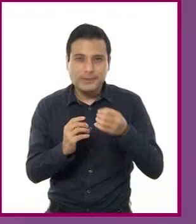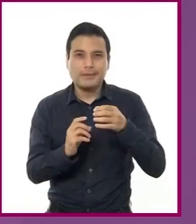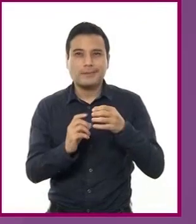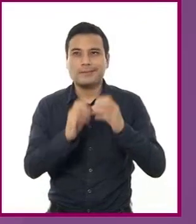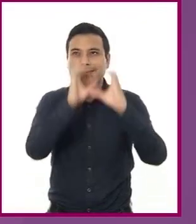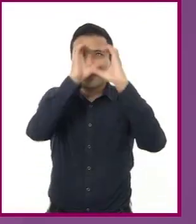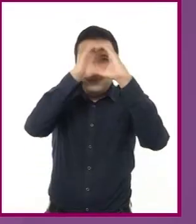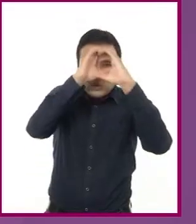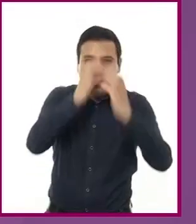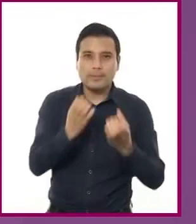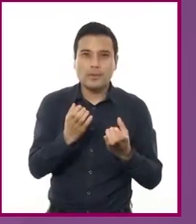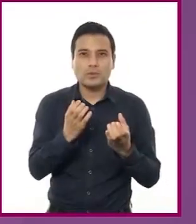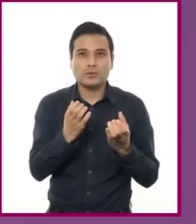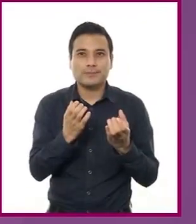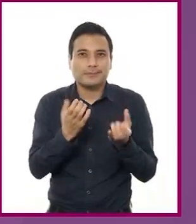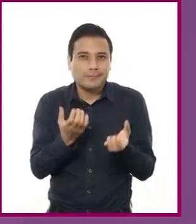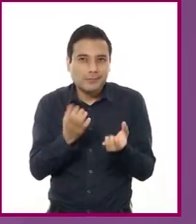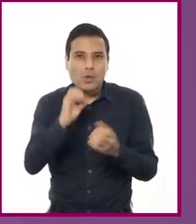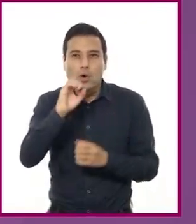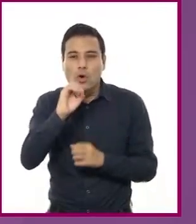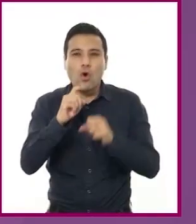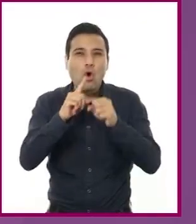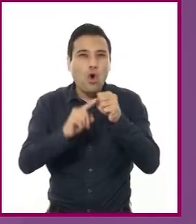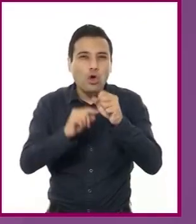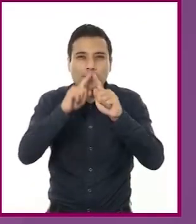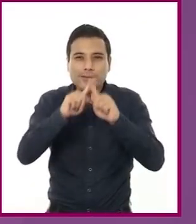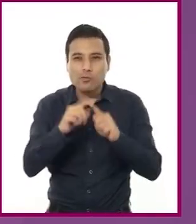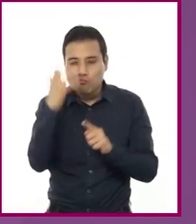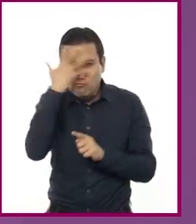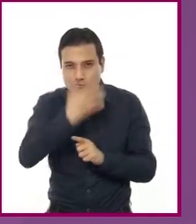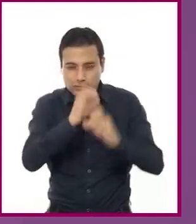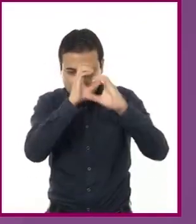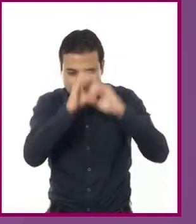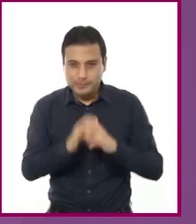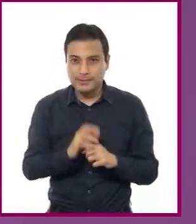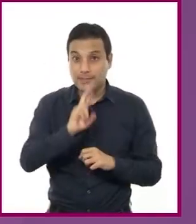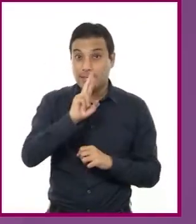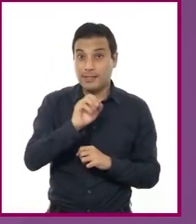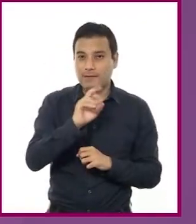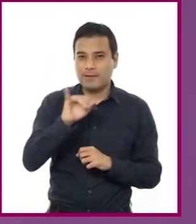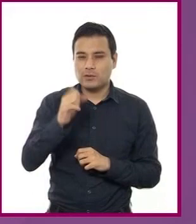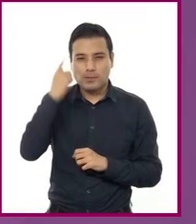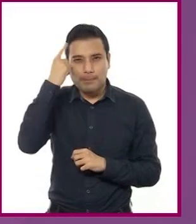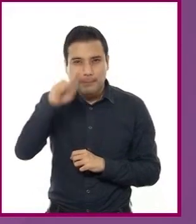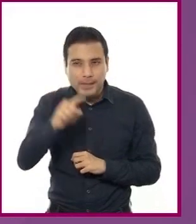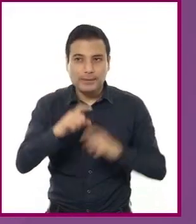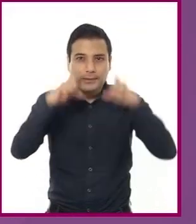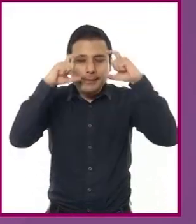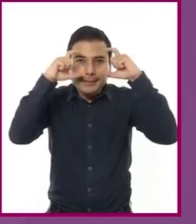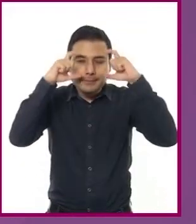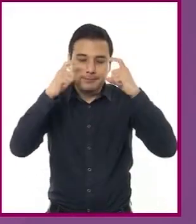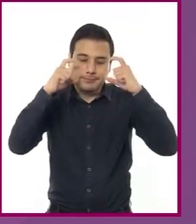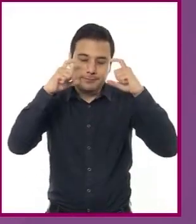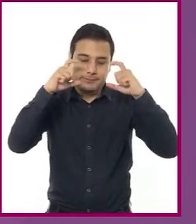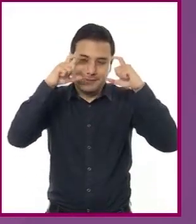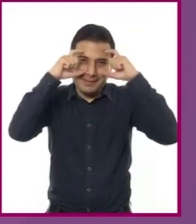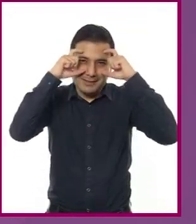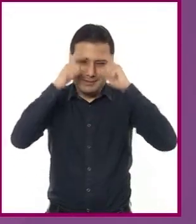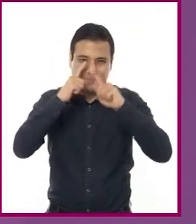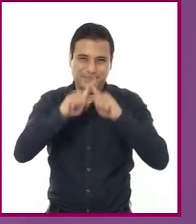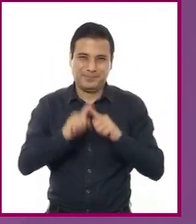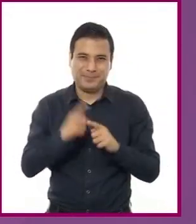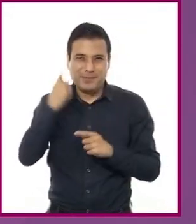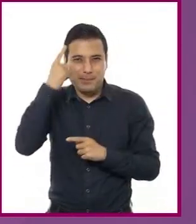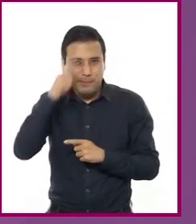los periscopios y los caleidoscopios. La refracción en la construcción de lentes para microscopios,